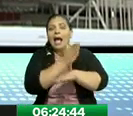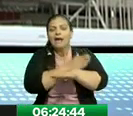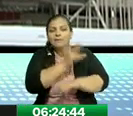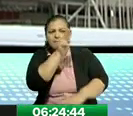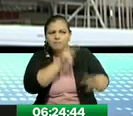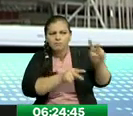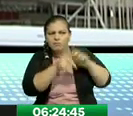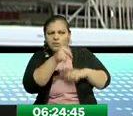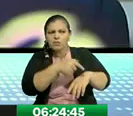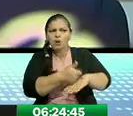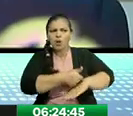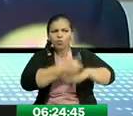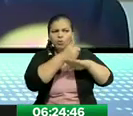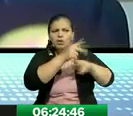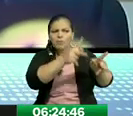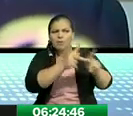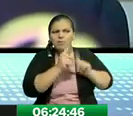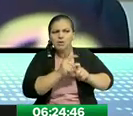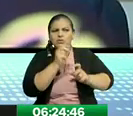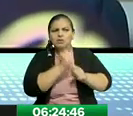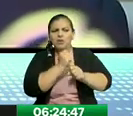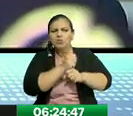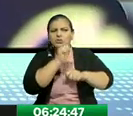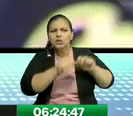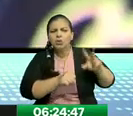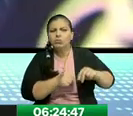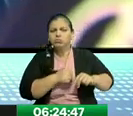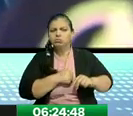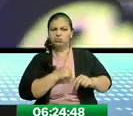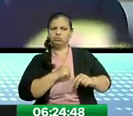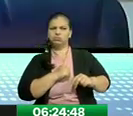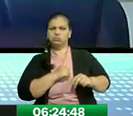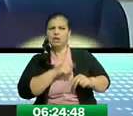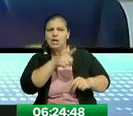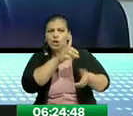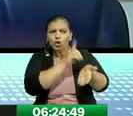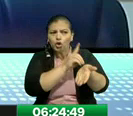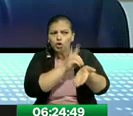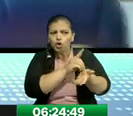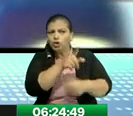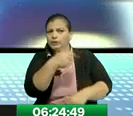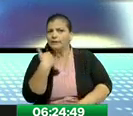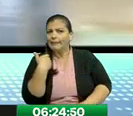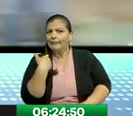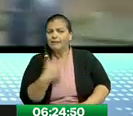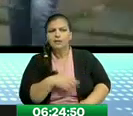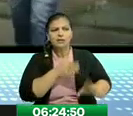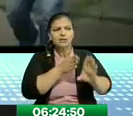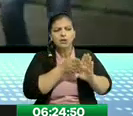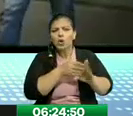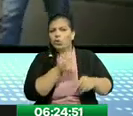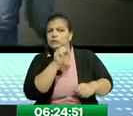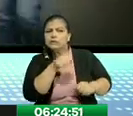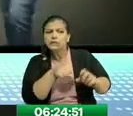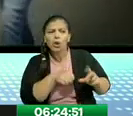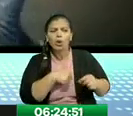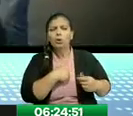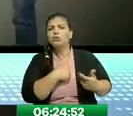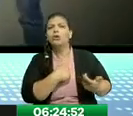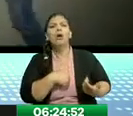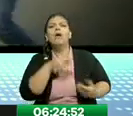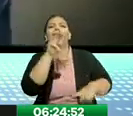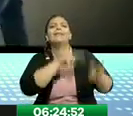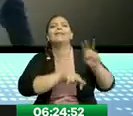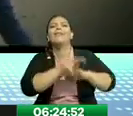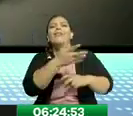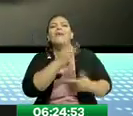se puede operar correctamente. Y tú vas, no a propósito, no exprofesamente a meterlo allá, sino que tú quieres que se salve, ¿no? Que tratar